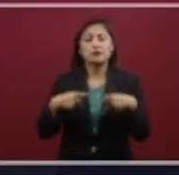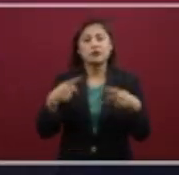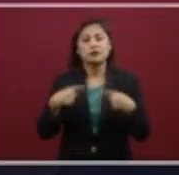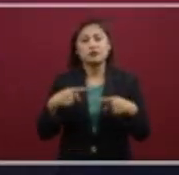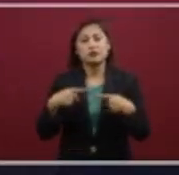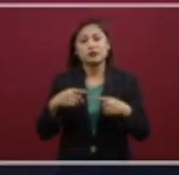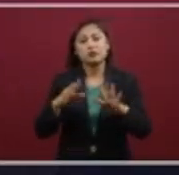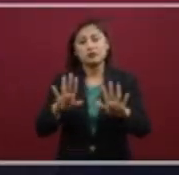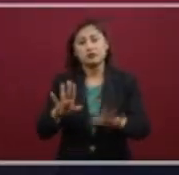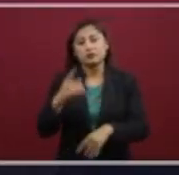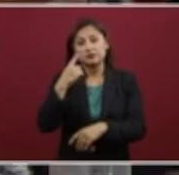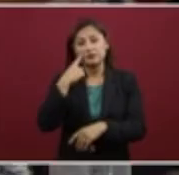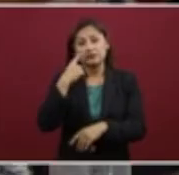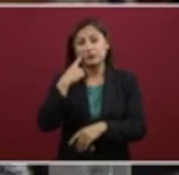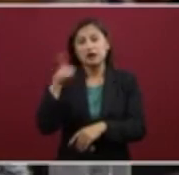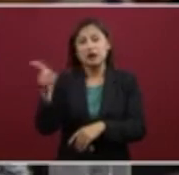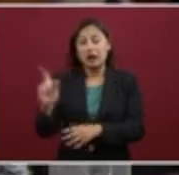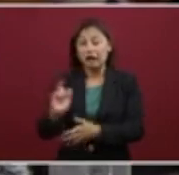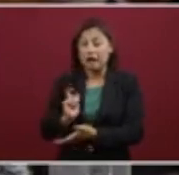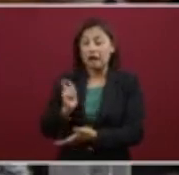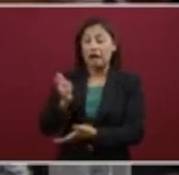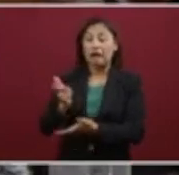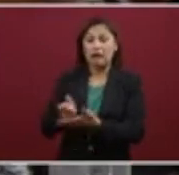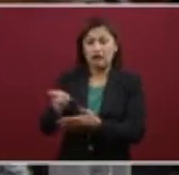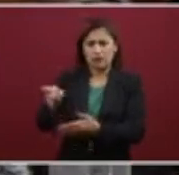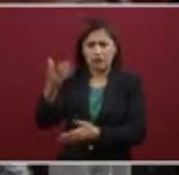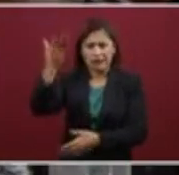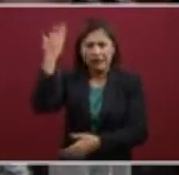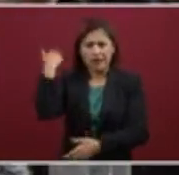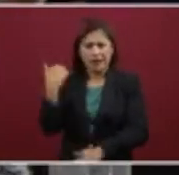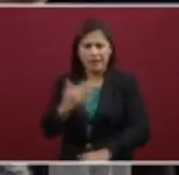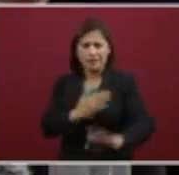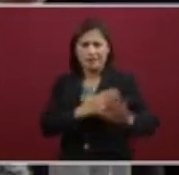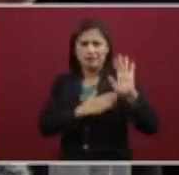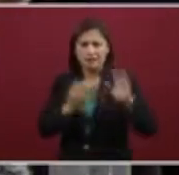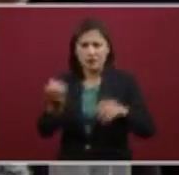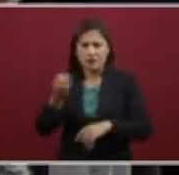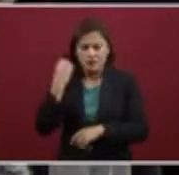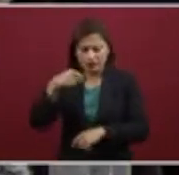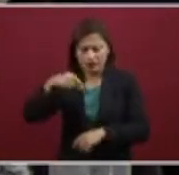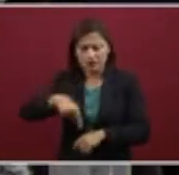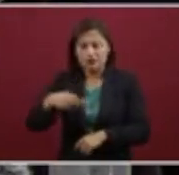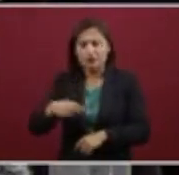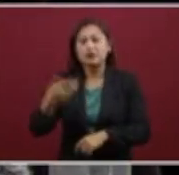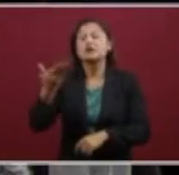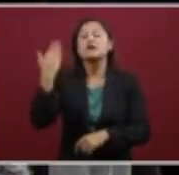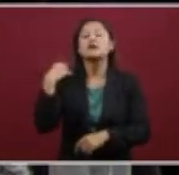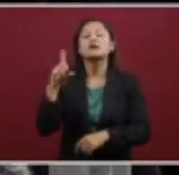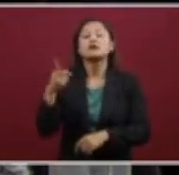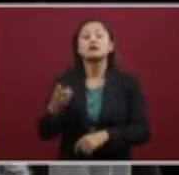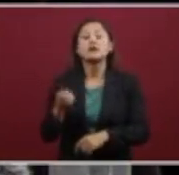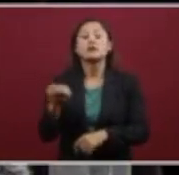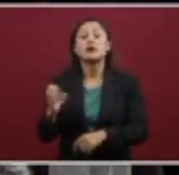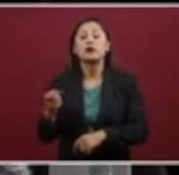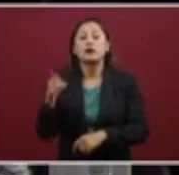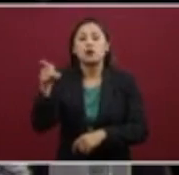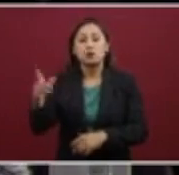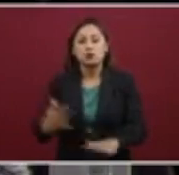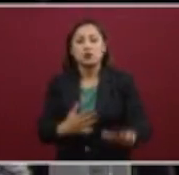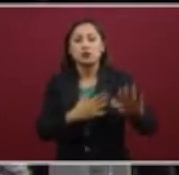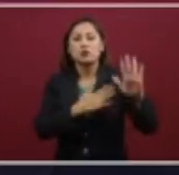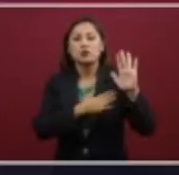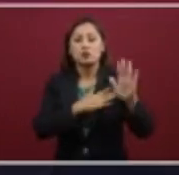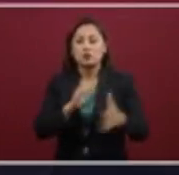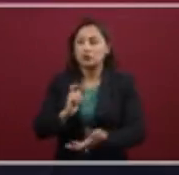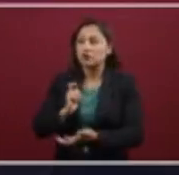no se les indemnizó como usted se comprometió en la conferencia de prensa de diciembre y de enero. No se le